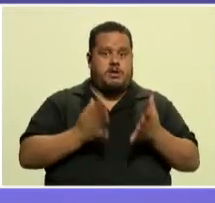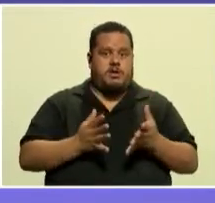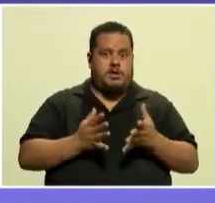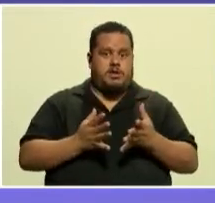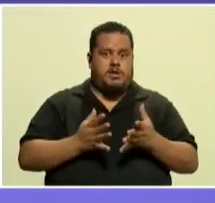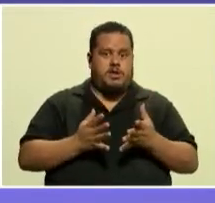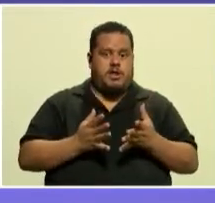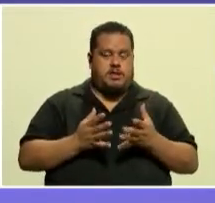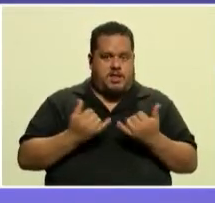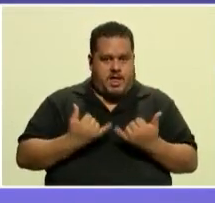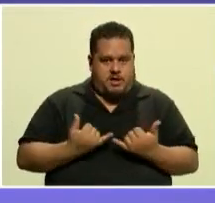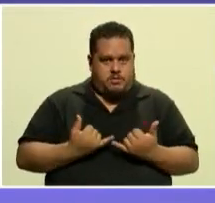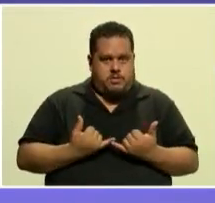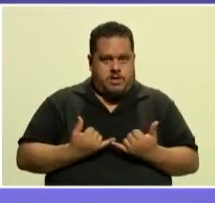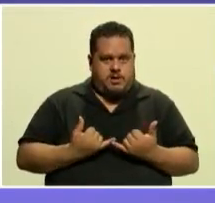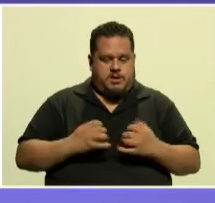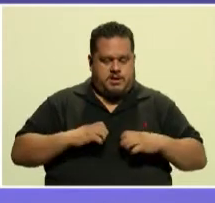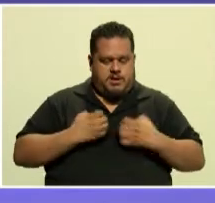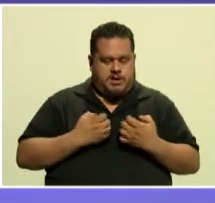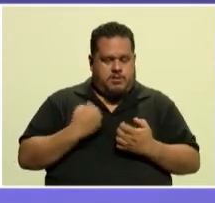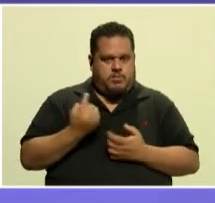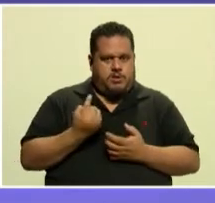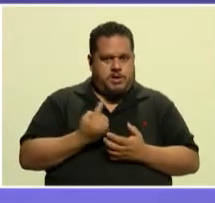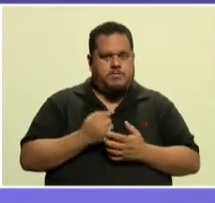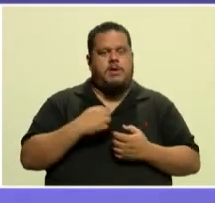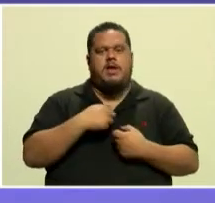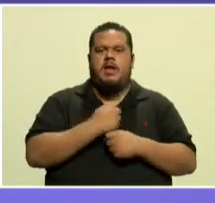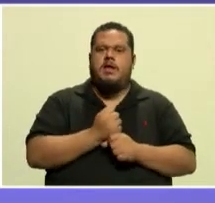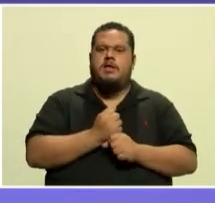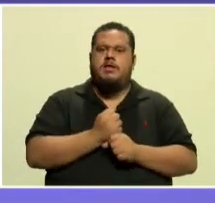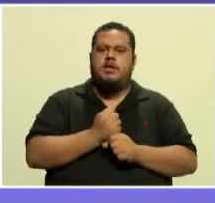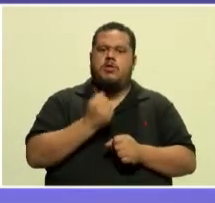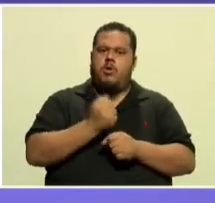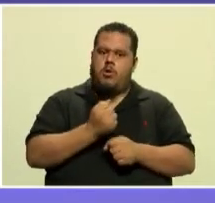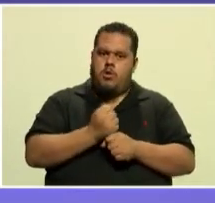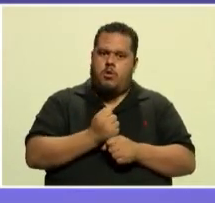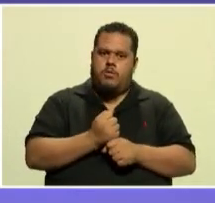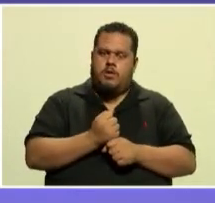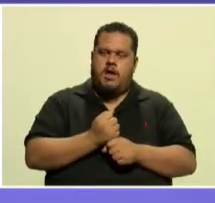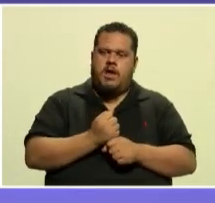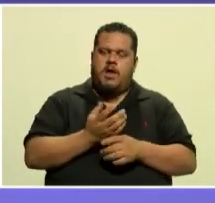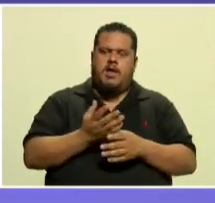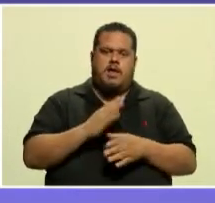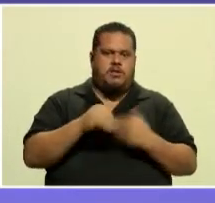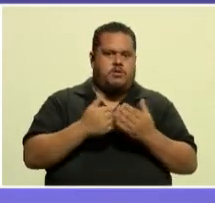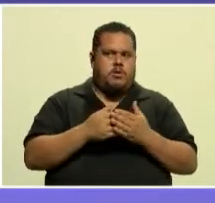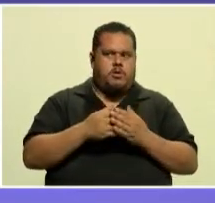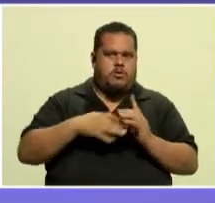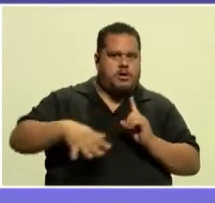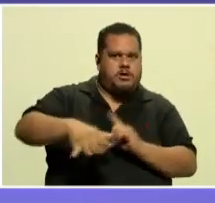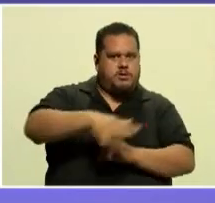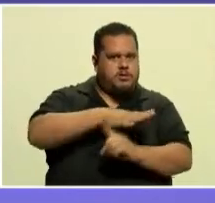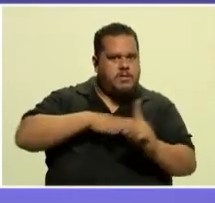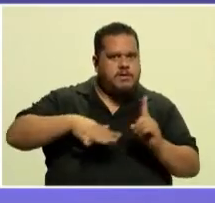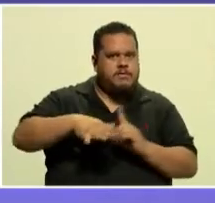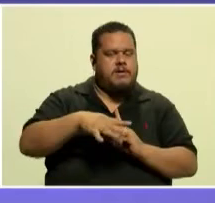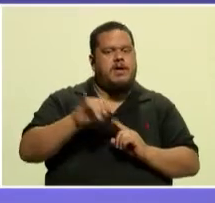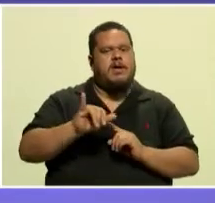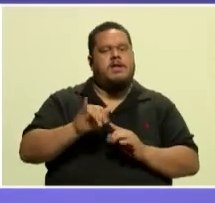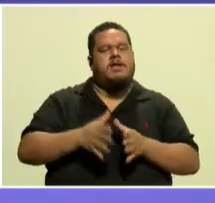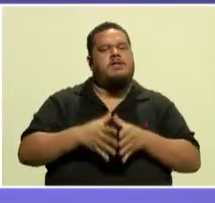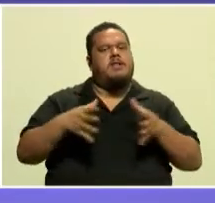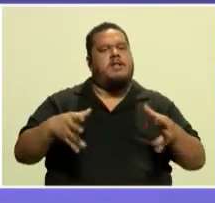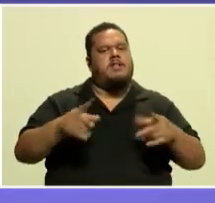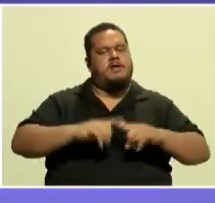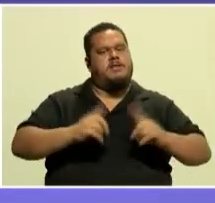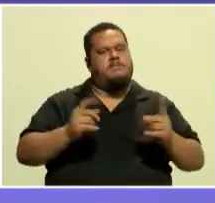contemporáneos existimos siempre haciendo obra en función a lo que nos sucede alrededor. Y esa es la gran